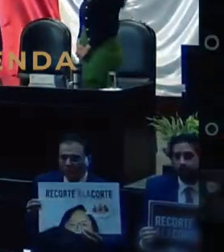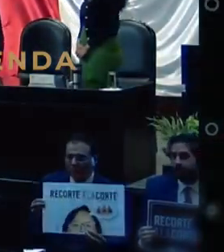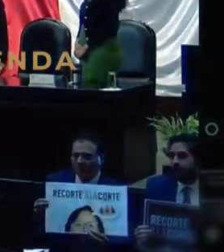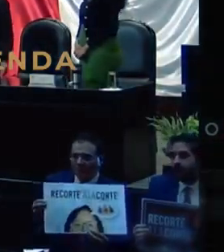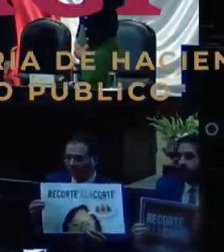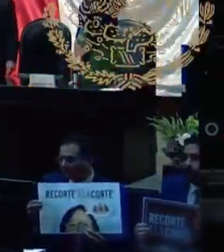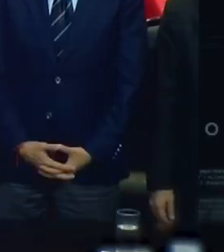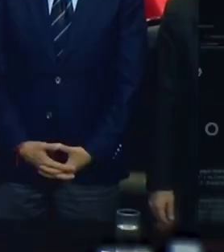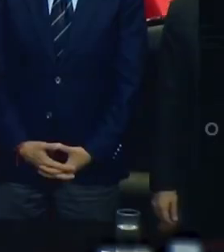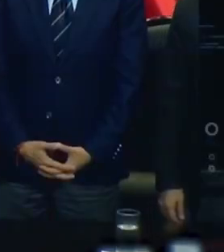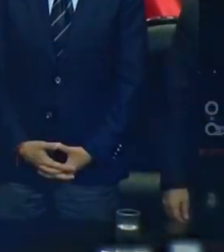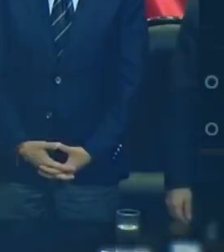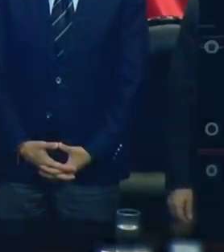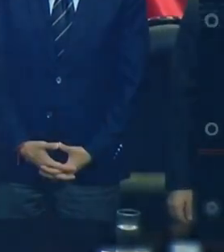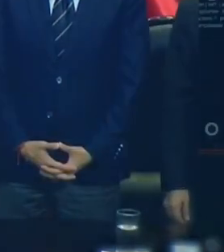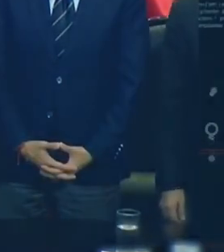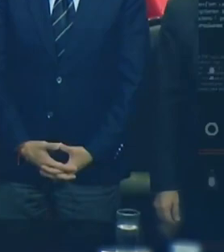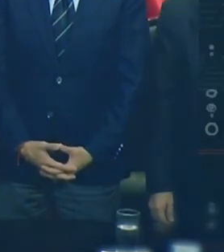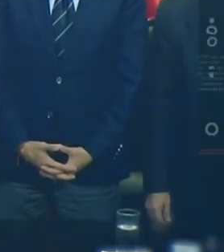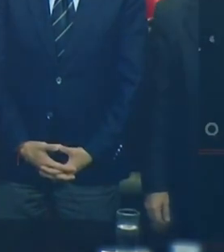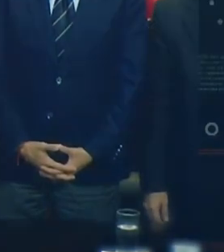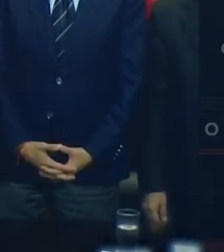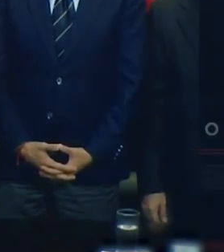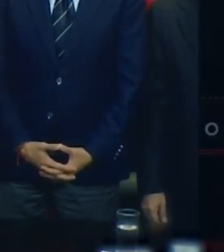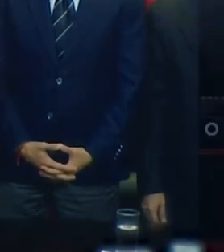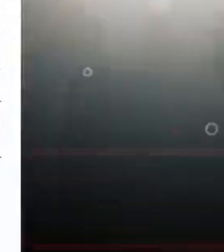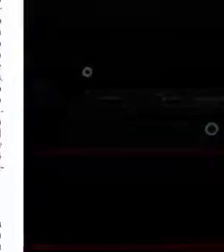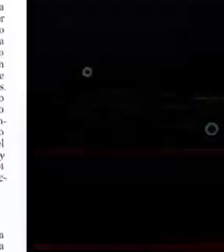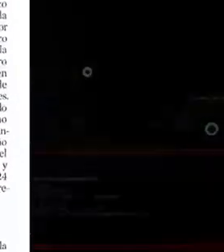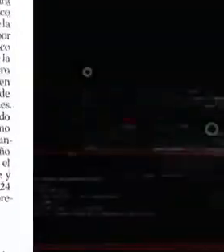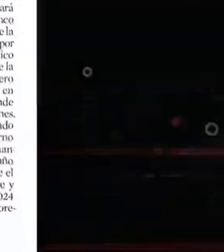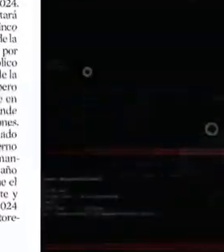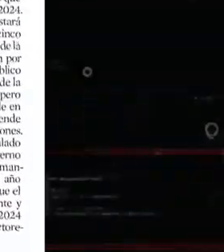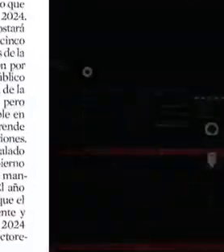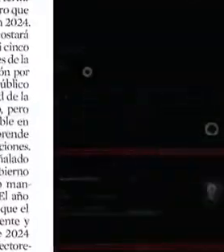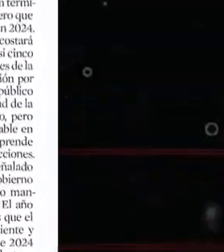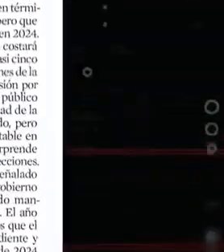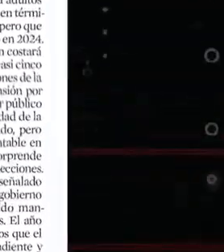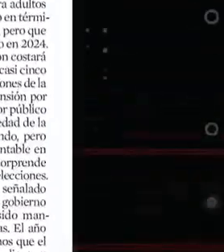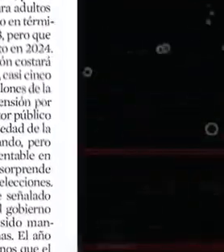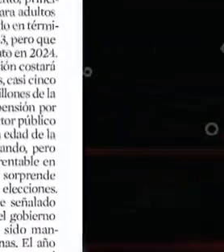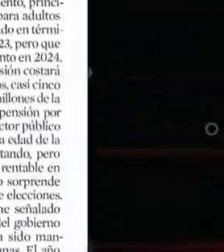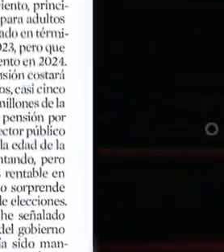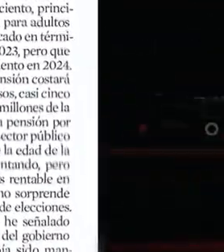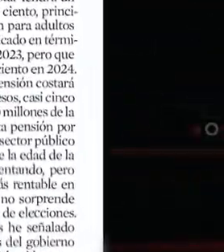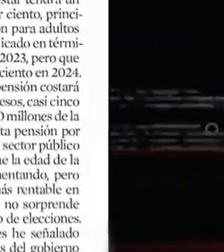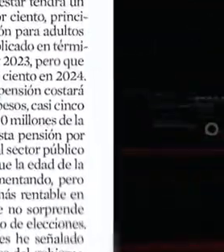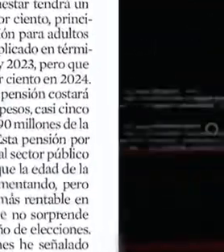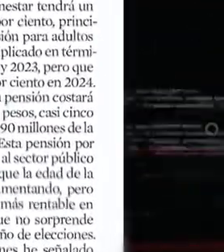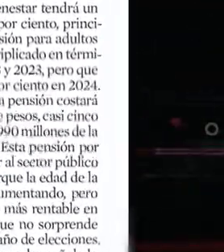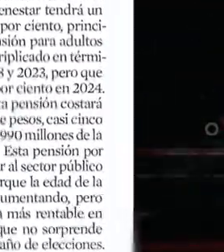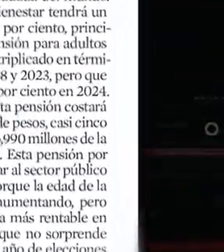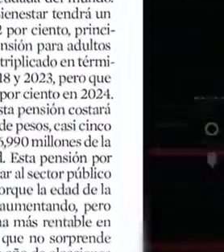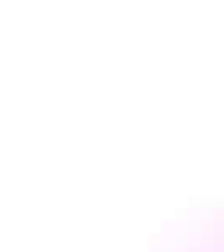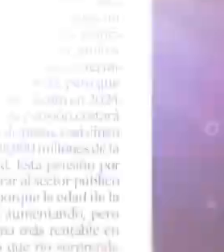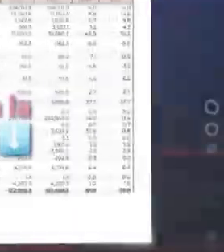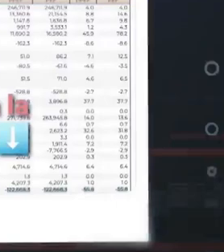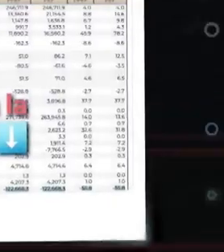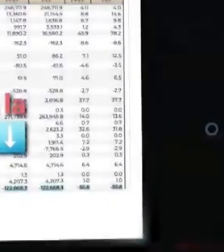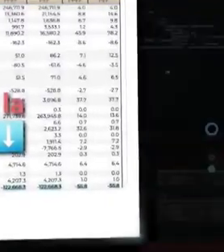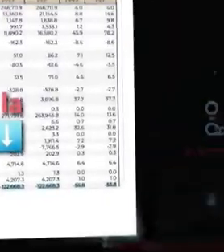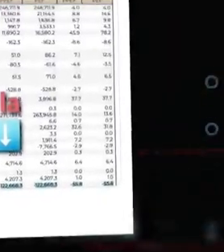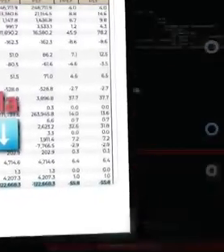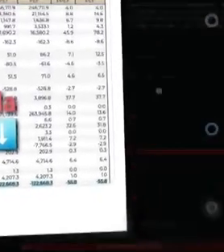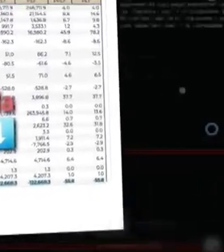ejercicio fiscal 2024 y desde medios de comunicación y redes sociales, comentaristas proyectaron cuatro